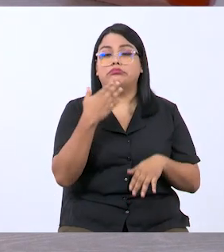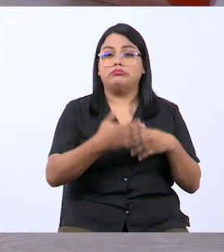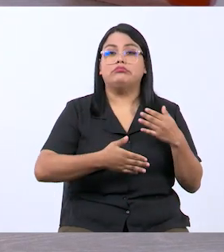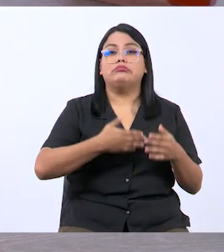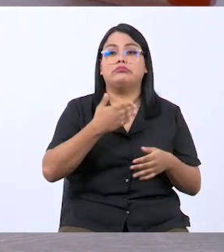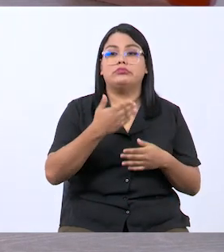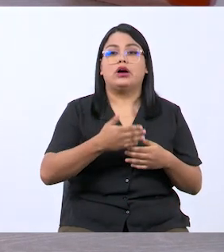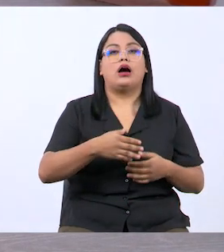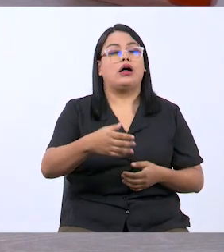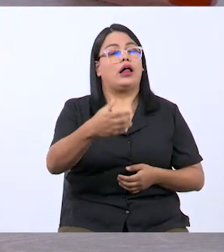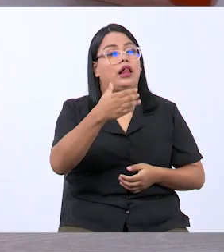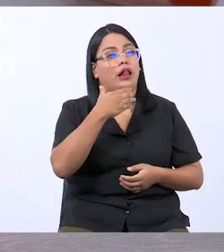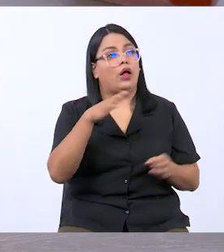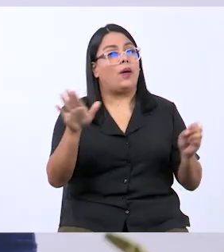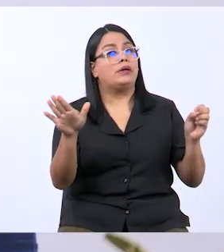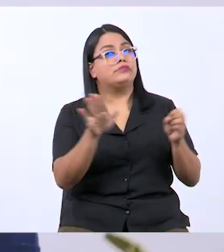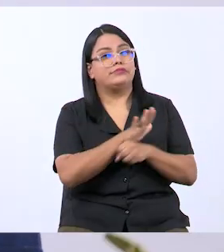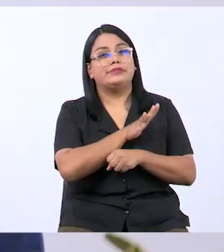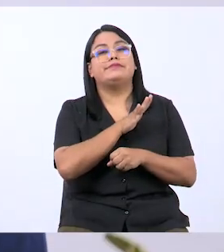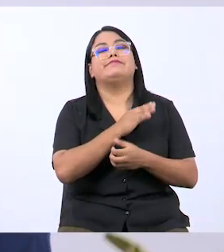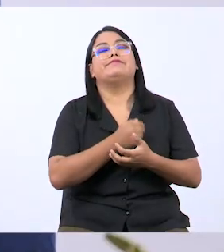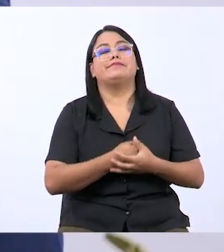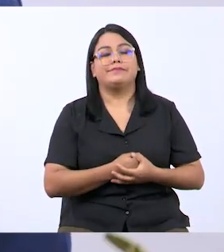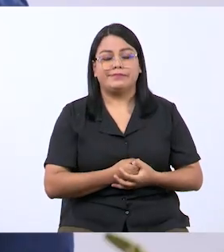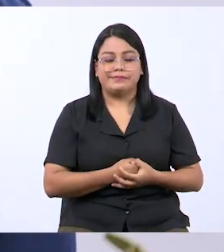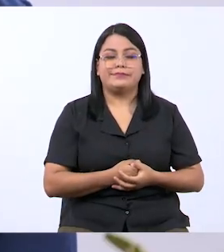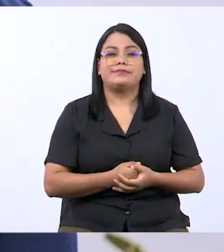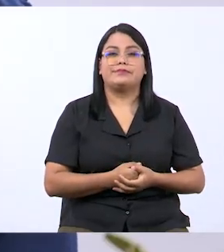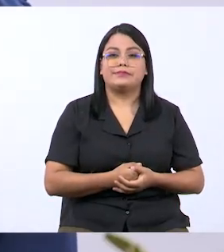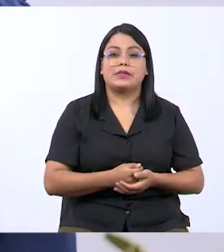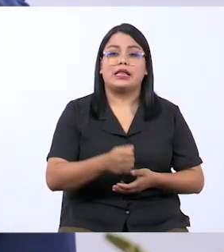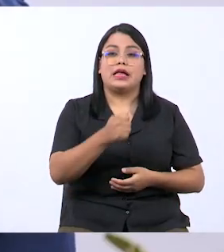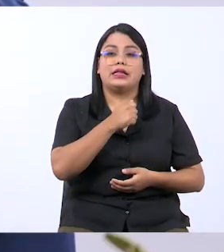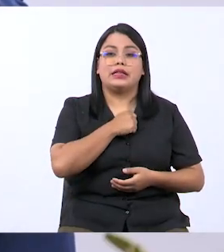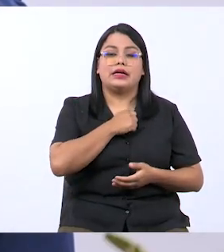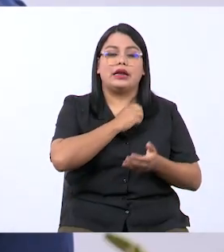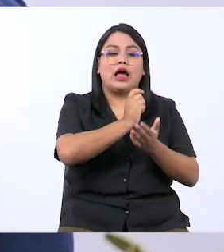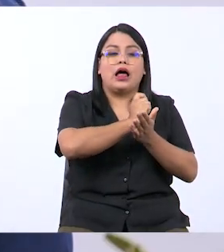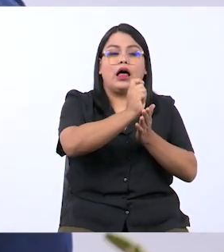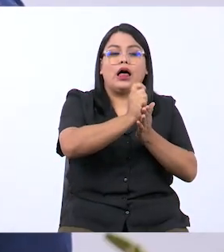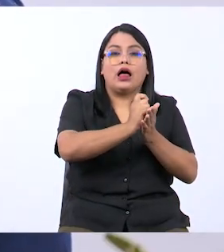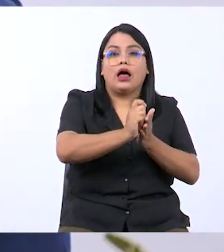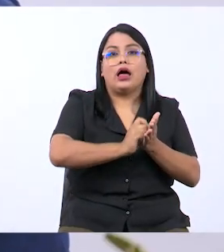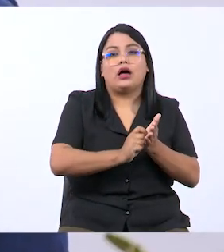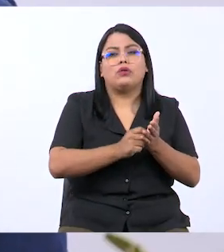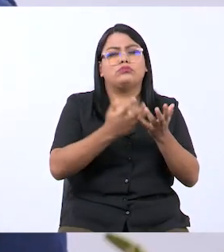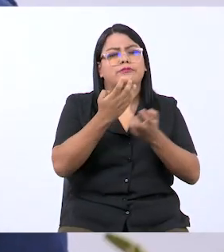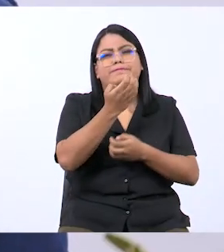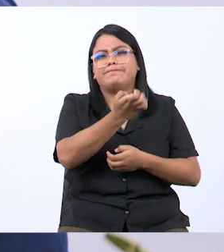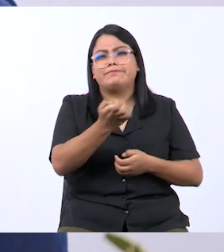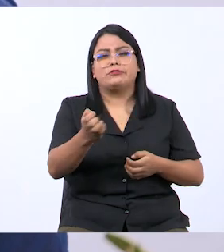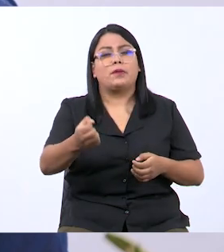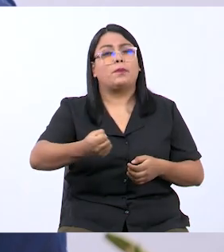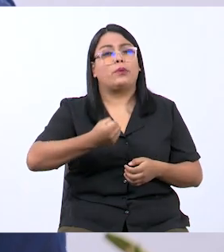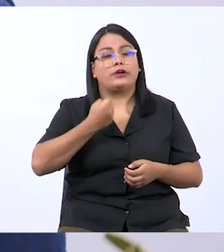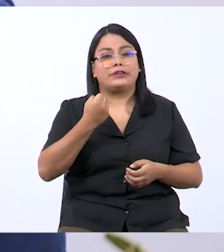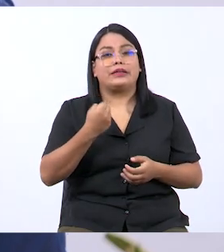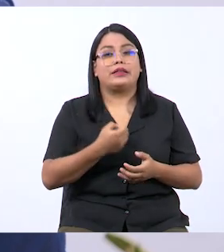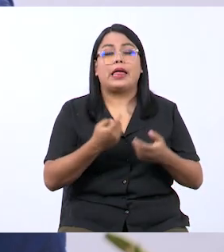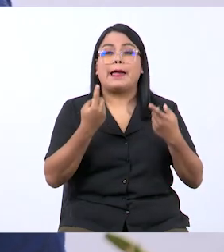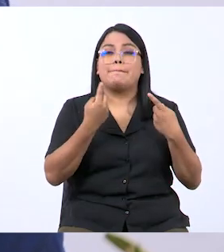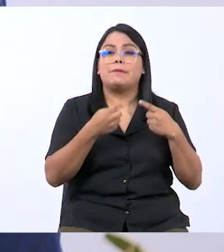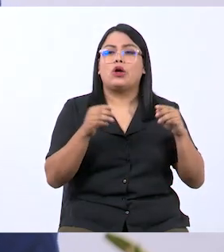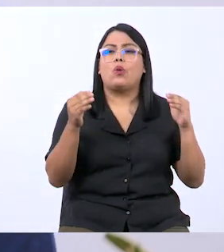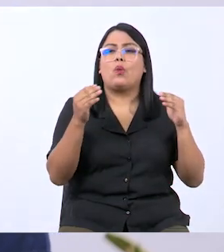un proceso muy completo, Francisco, el de la producción textual, que incluye muchos elementos